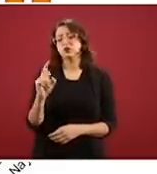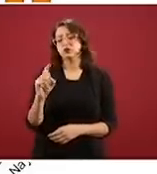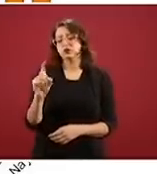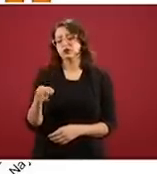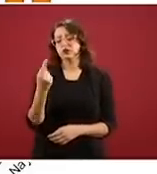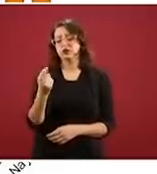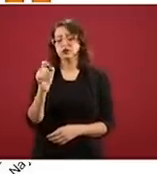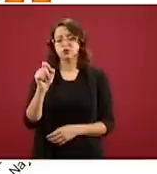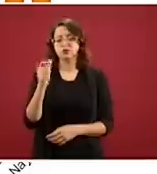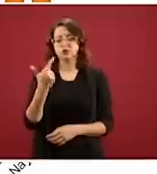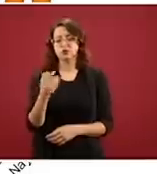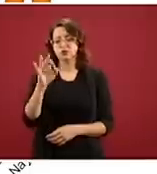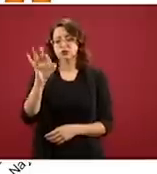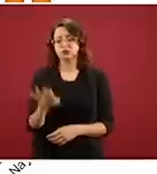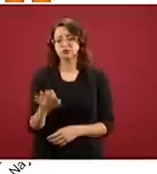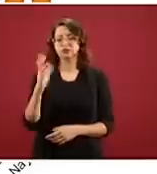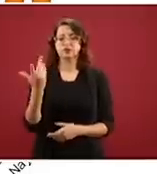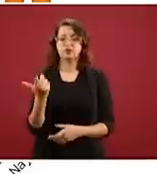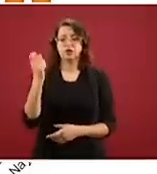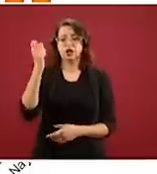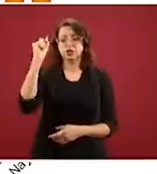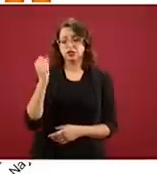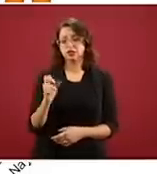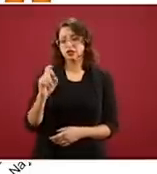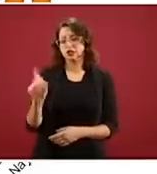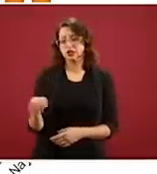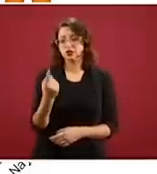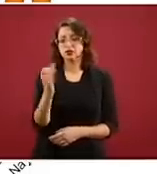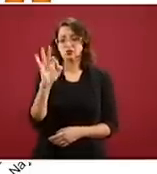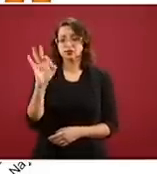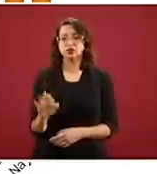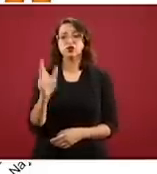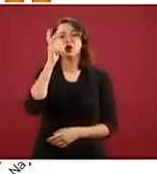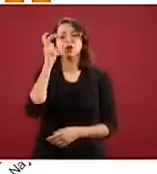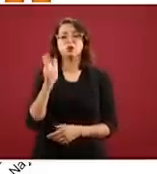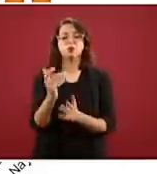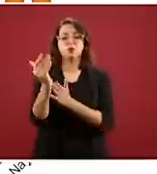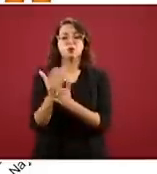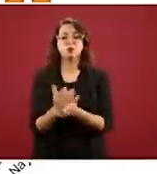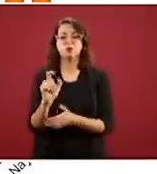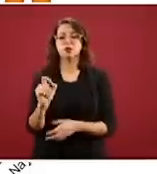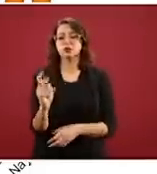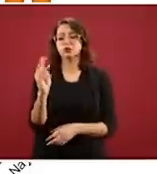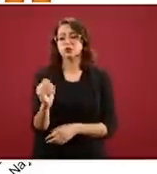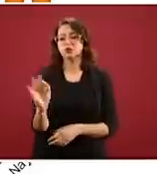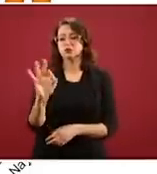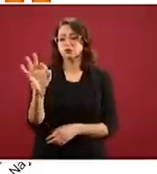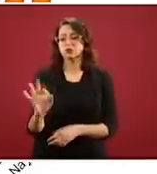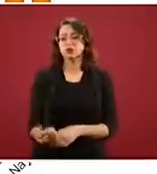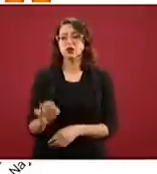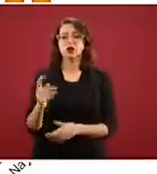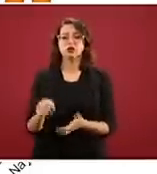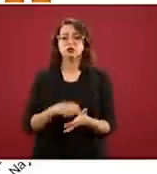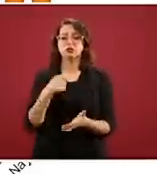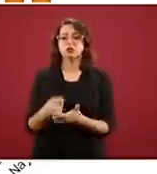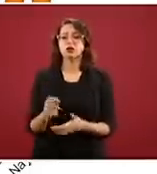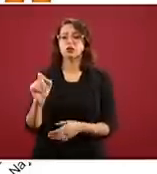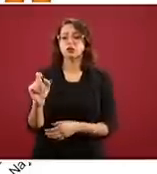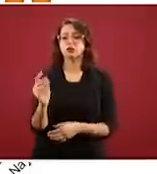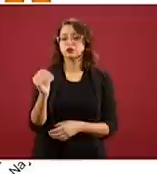es un dato, Sinaloa 31%, en Hidalgo bajó 29%, Tamaulipas